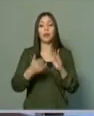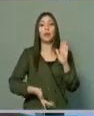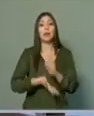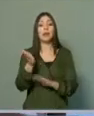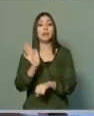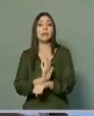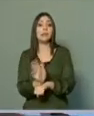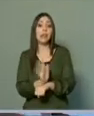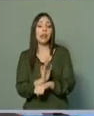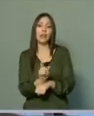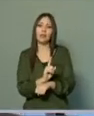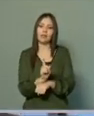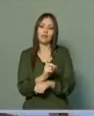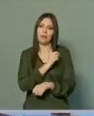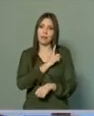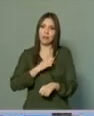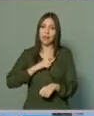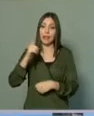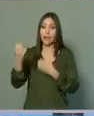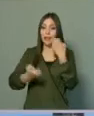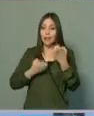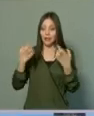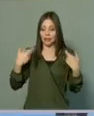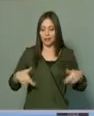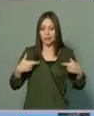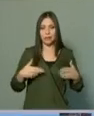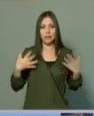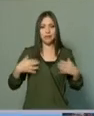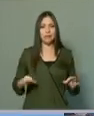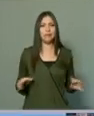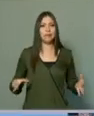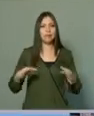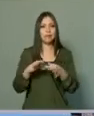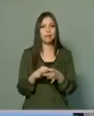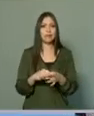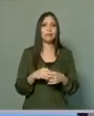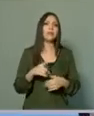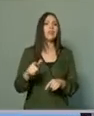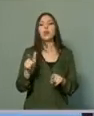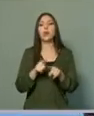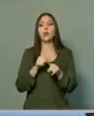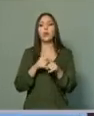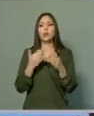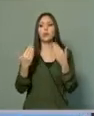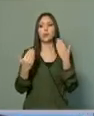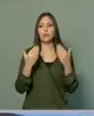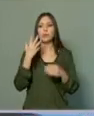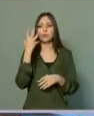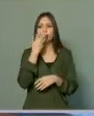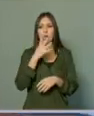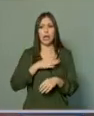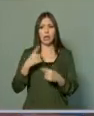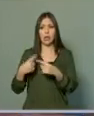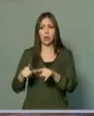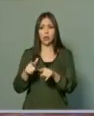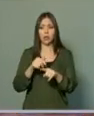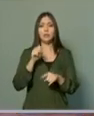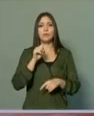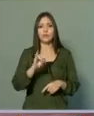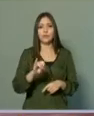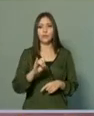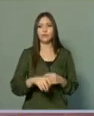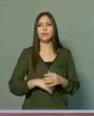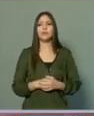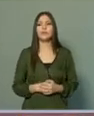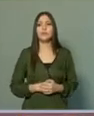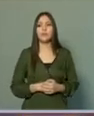cine, la estrenas yendo al gimnasio. De verdad es que está muy padre, lo estamos viendo. Los colores son increíbles, viene todo tipo de colores. Así es, ahorita vamos a ver